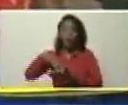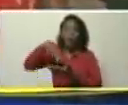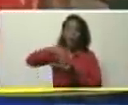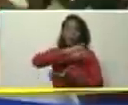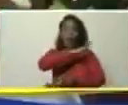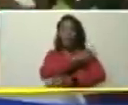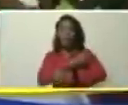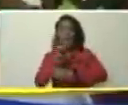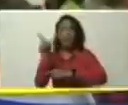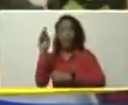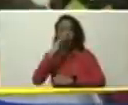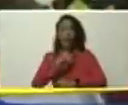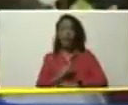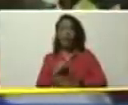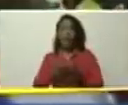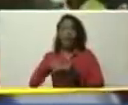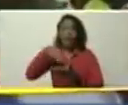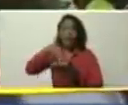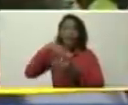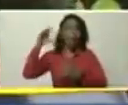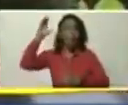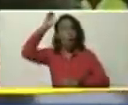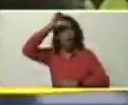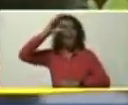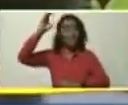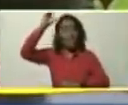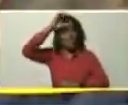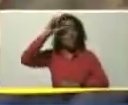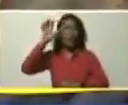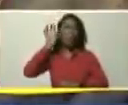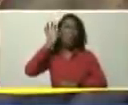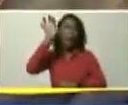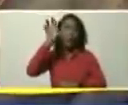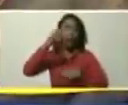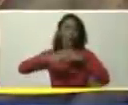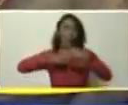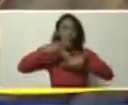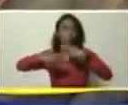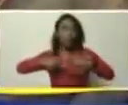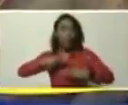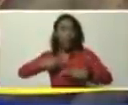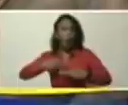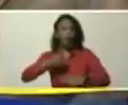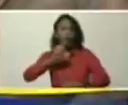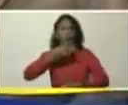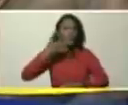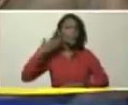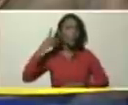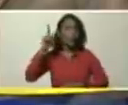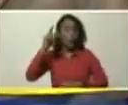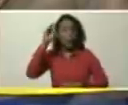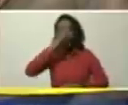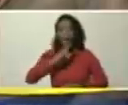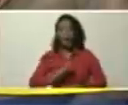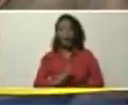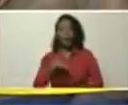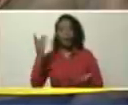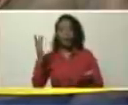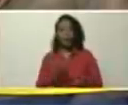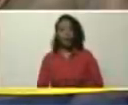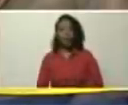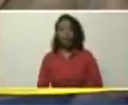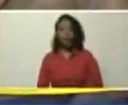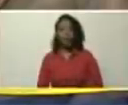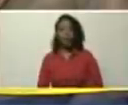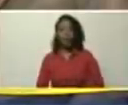de Barinas, a levantar la conciencia patriótica, revolucionaria, la dignidad de Barinas,